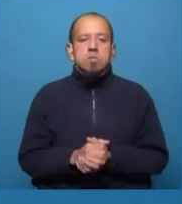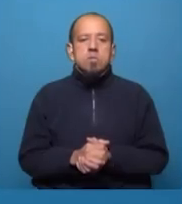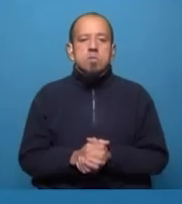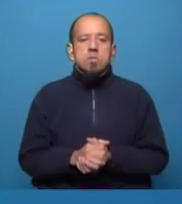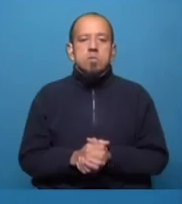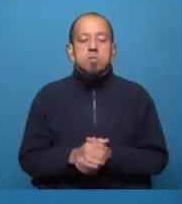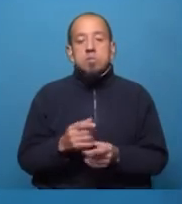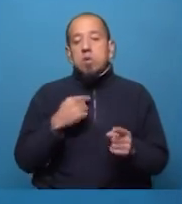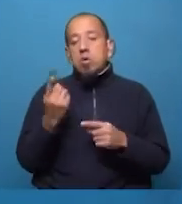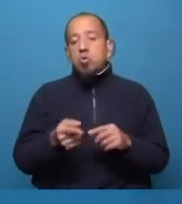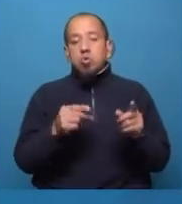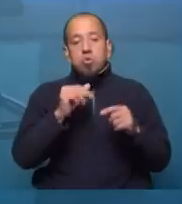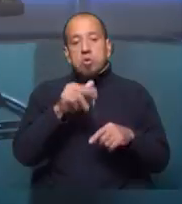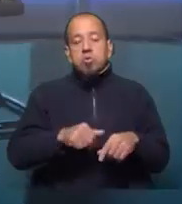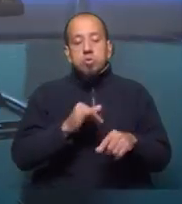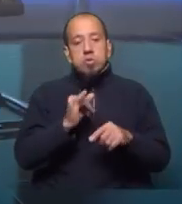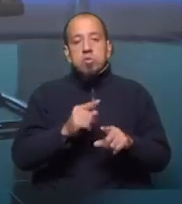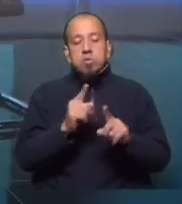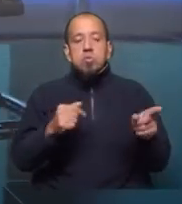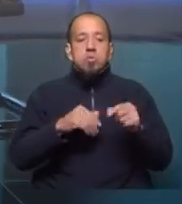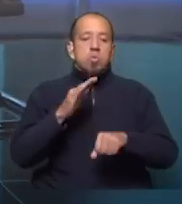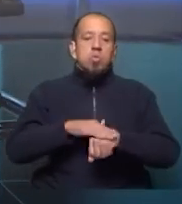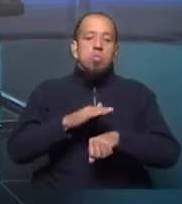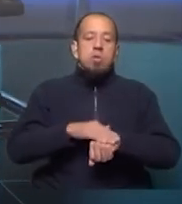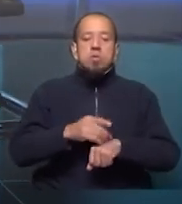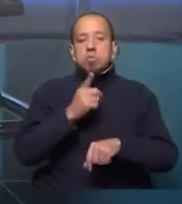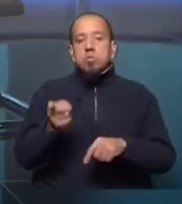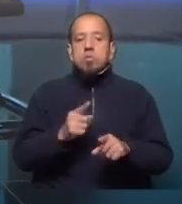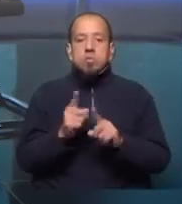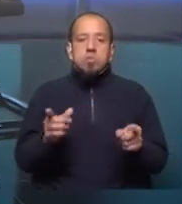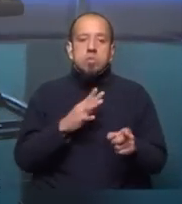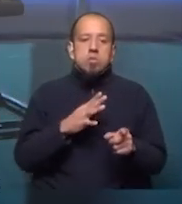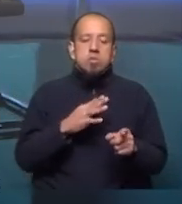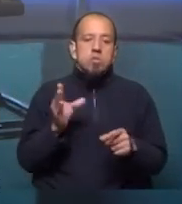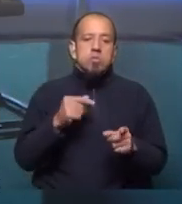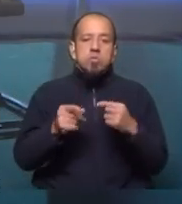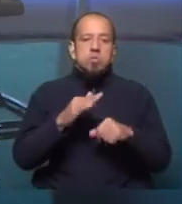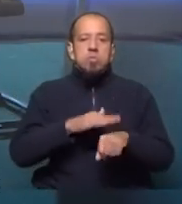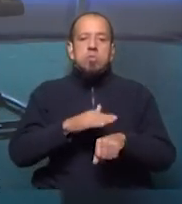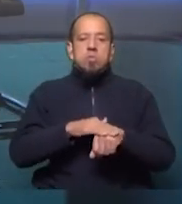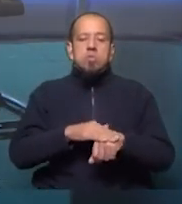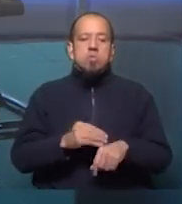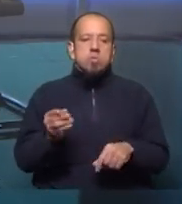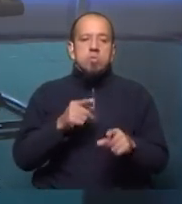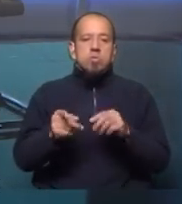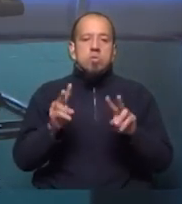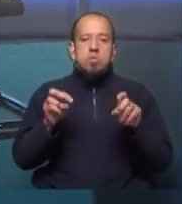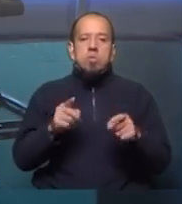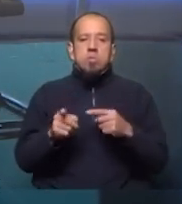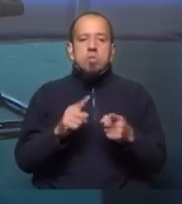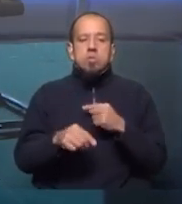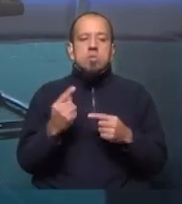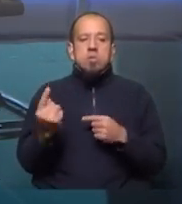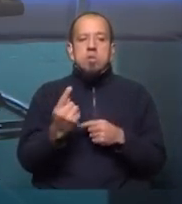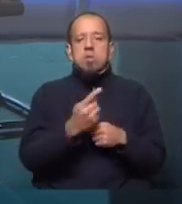toda la razón y el otro no tiene ninguna o los culpables son los otros no no Ahí todos tenemos responsabilidad en todos estos temas no este